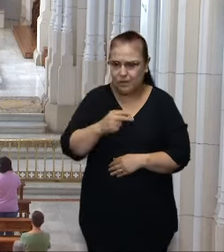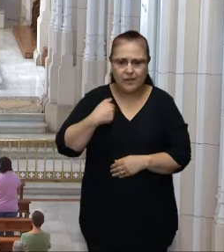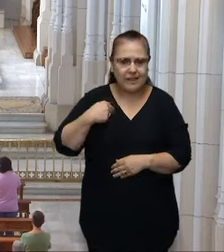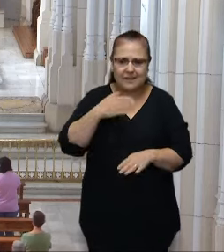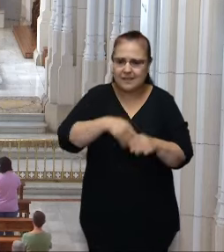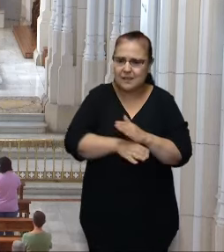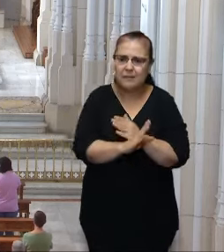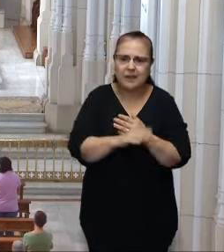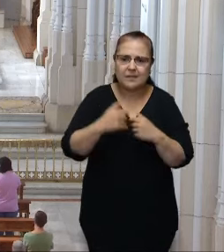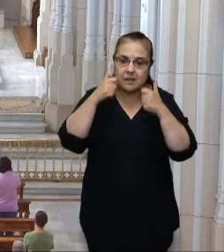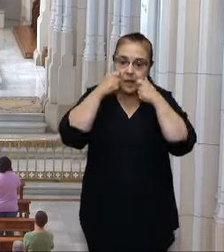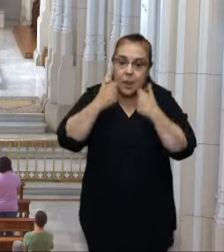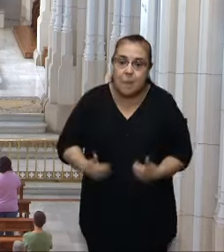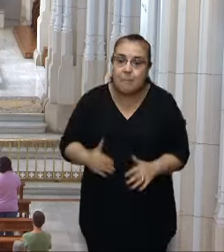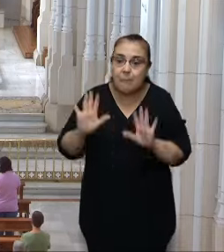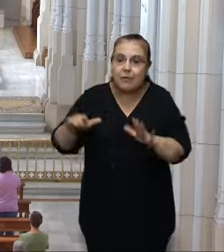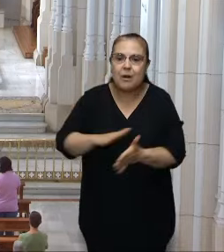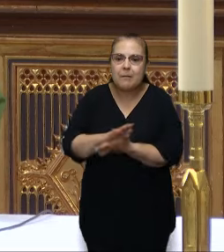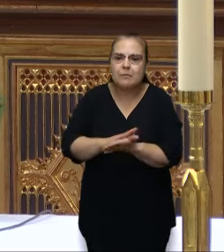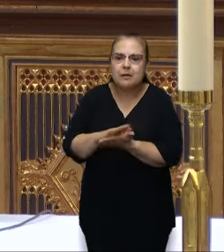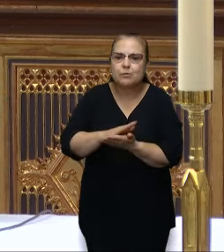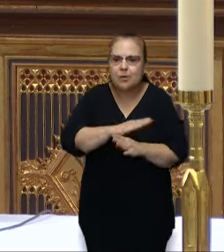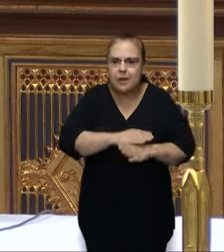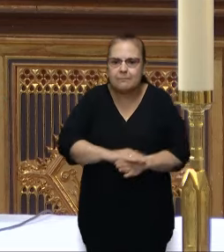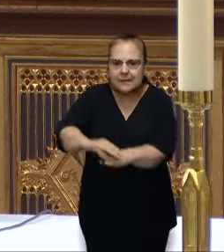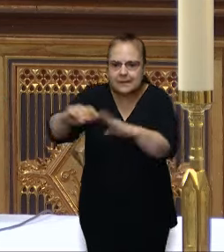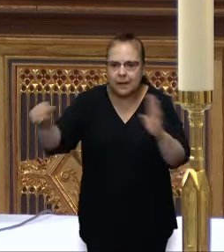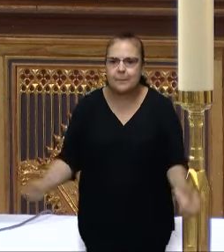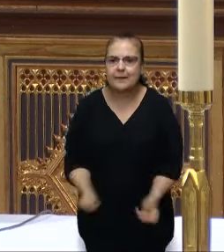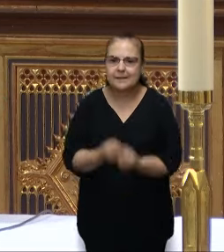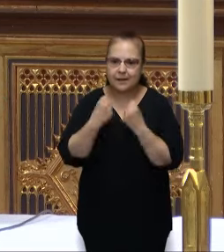de en mi casa una palab